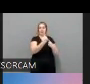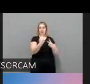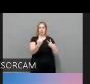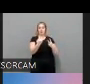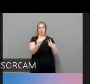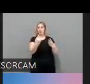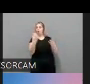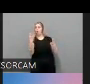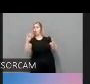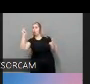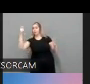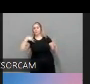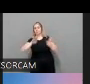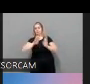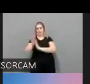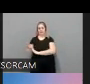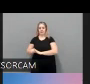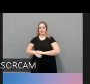de hitos.